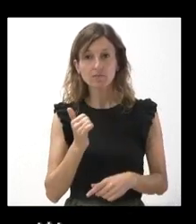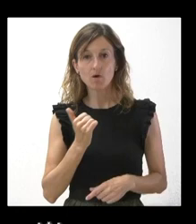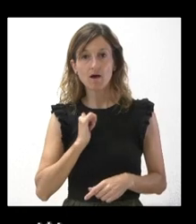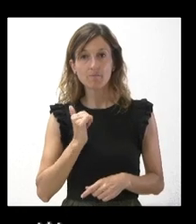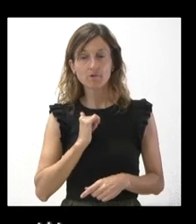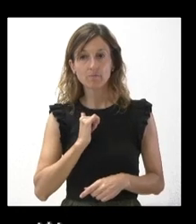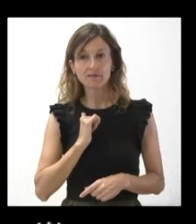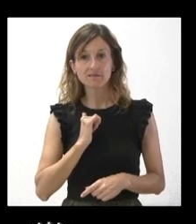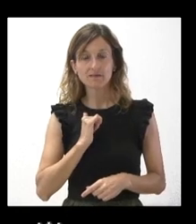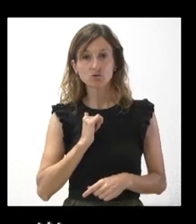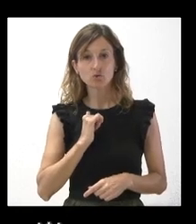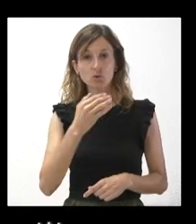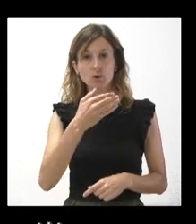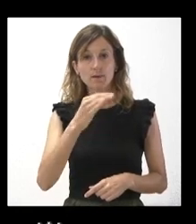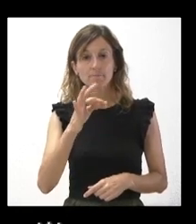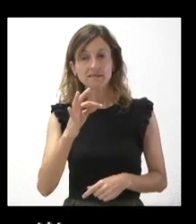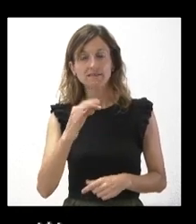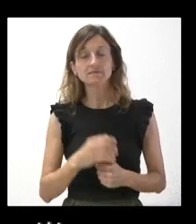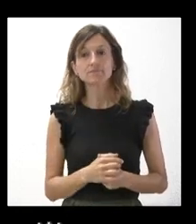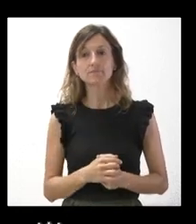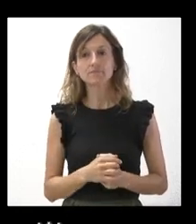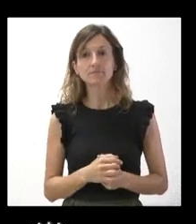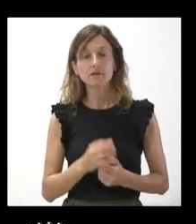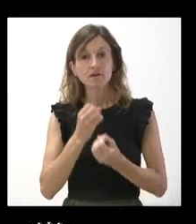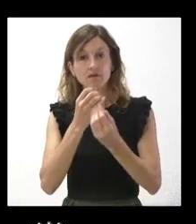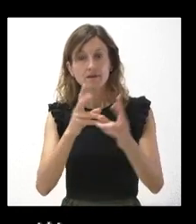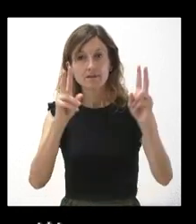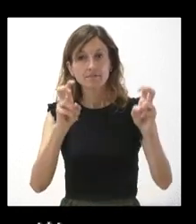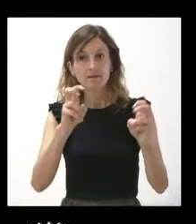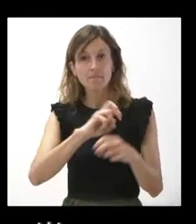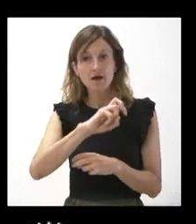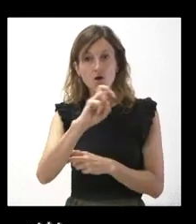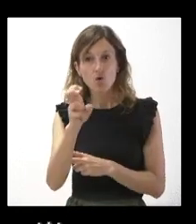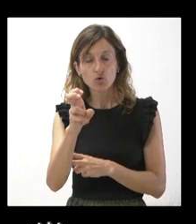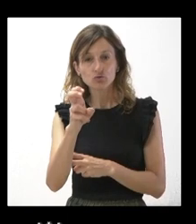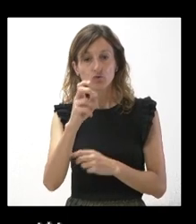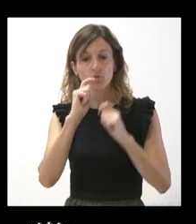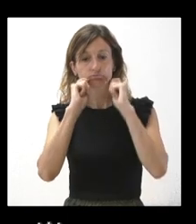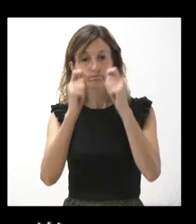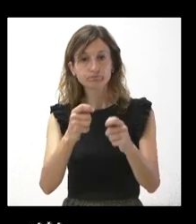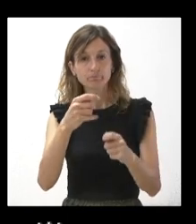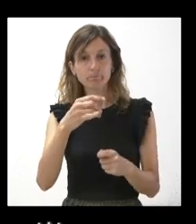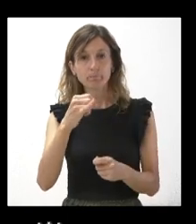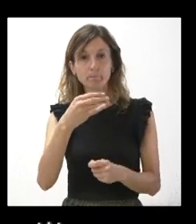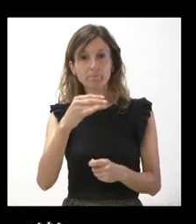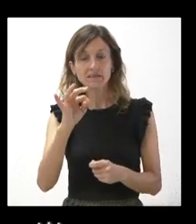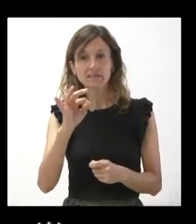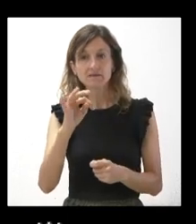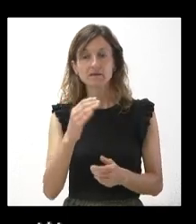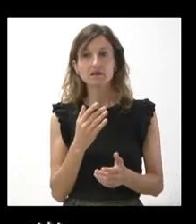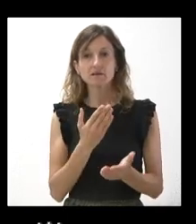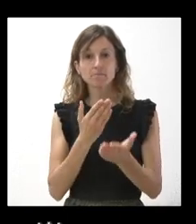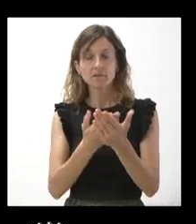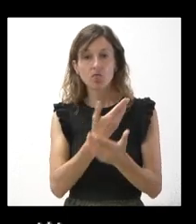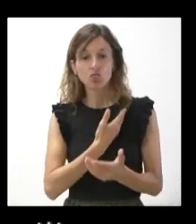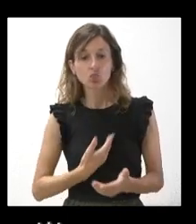los diferentes BICs, quería preguntarle por el de la Mujía en Fuente Toba, ese BIC que fue declarado BIC y a petición del